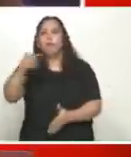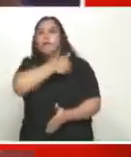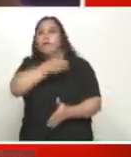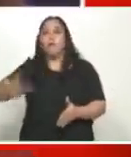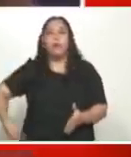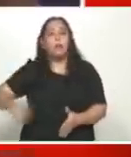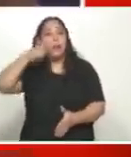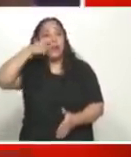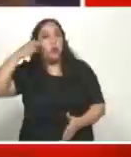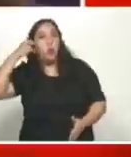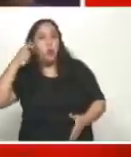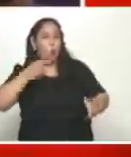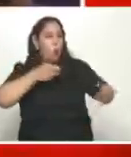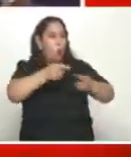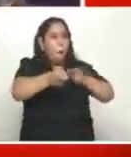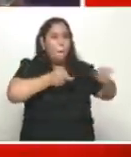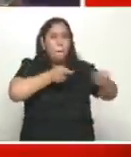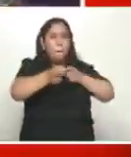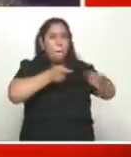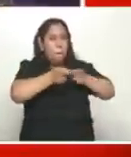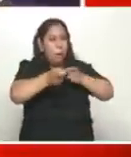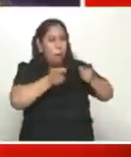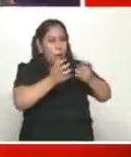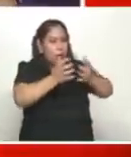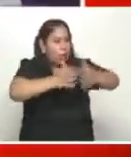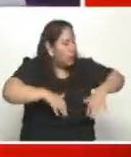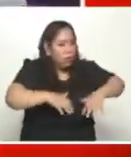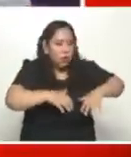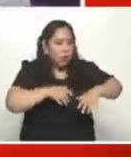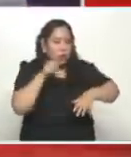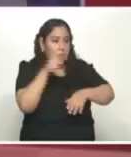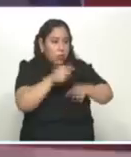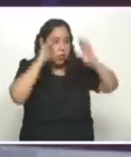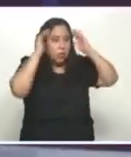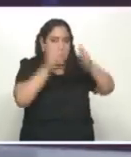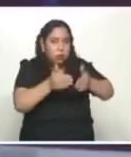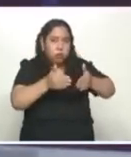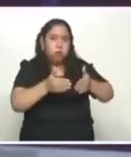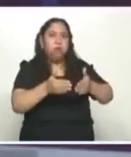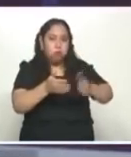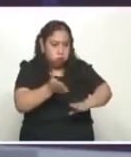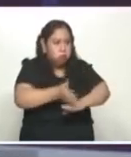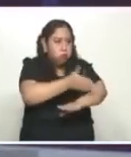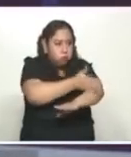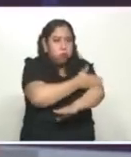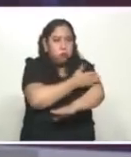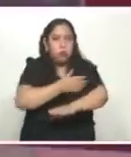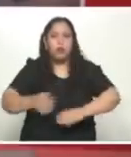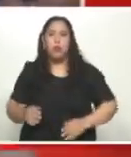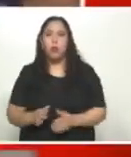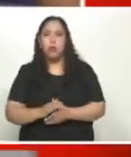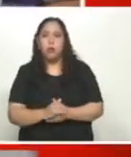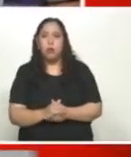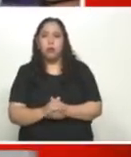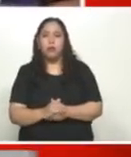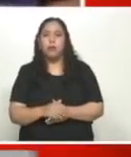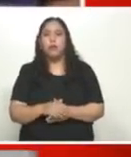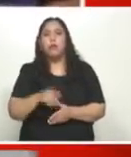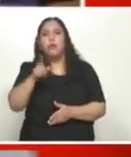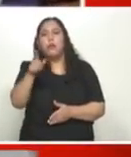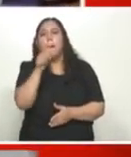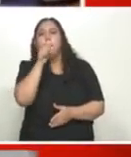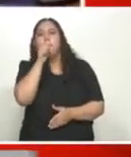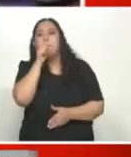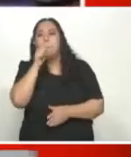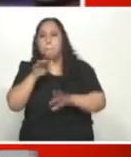la crisis o combatía por superarla. Y yo estoy en ese camino de superar esa crisis. Secretario privado Héctor Manuel,